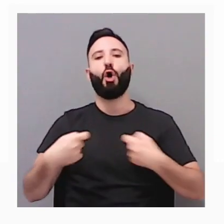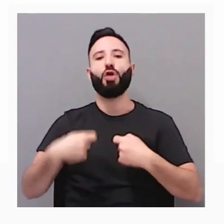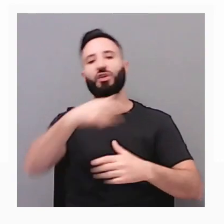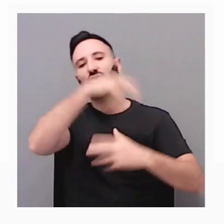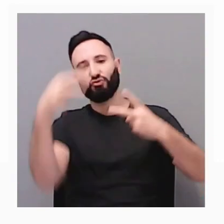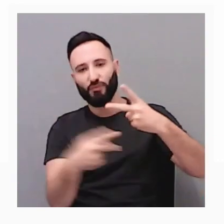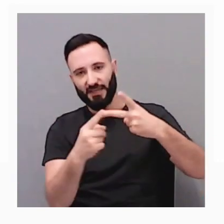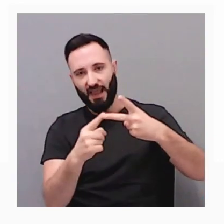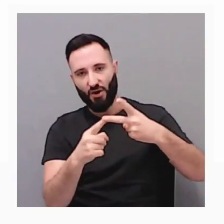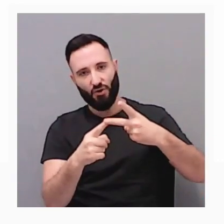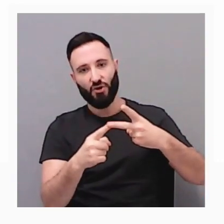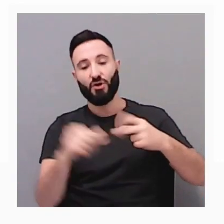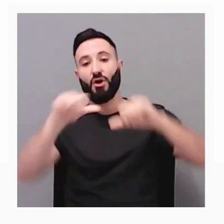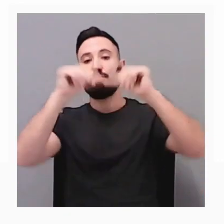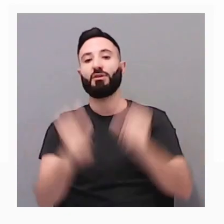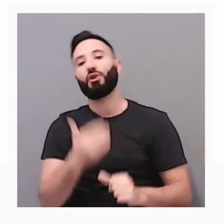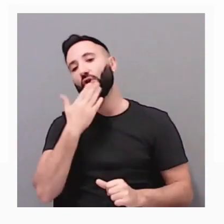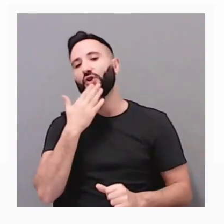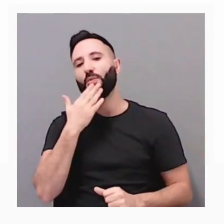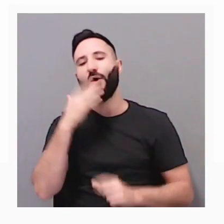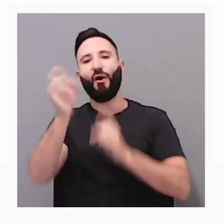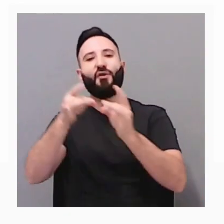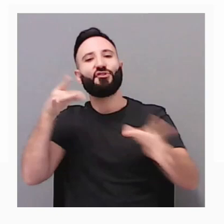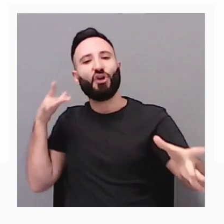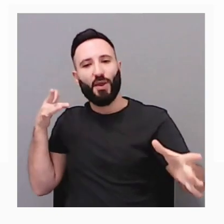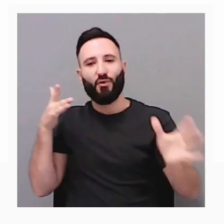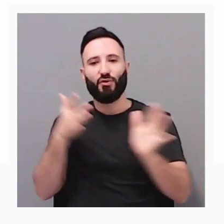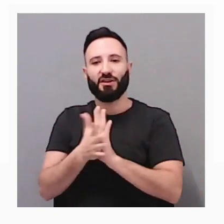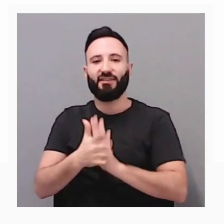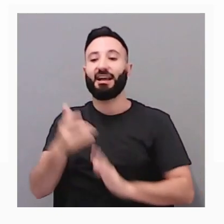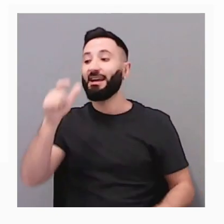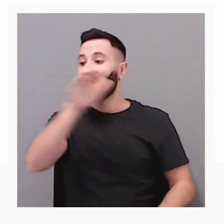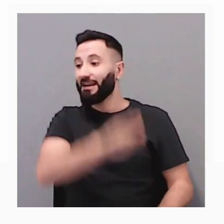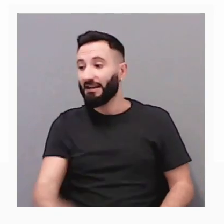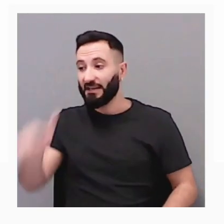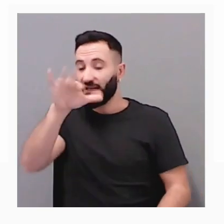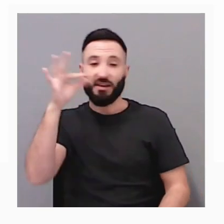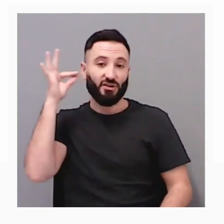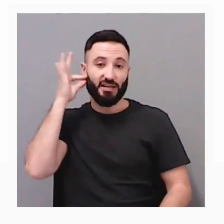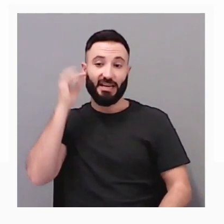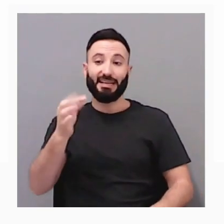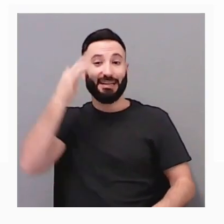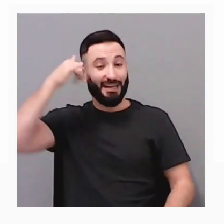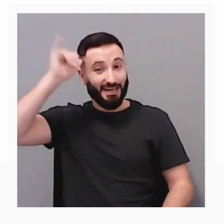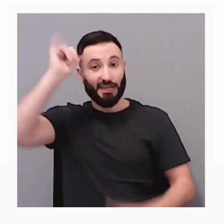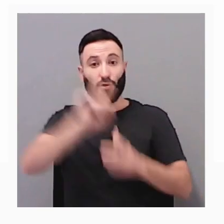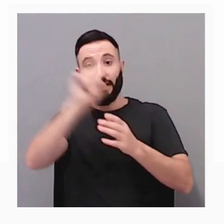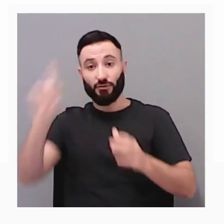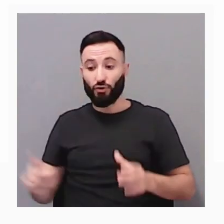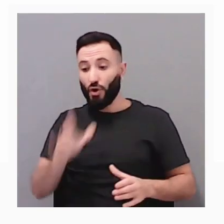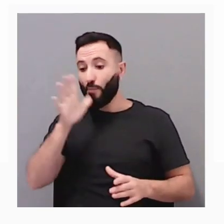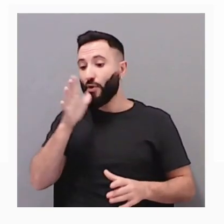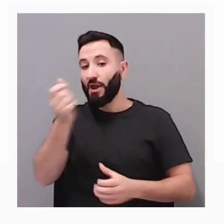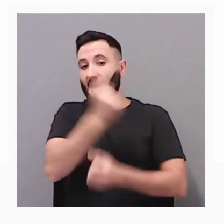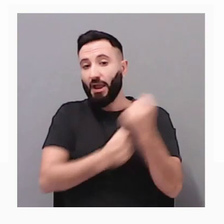nos entendamos, un modelo Robin Hood, que nos permite proporcionar becas a los niños y niñas en riesgo de exclusión por motivos socioeconómicos o porque tienen